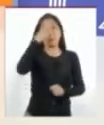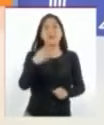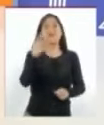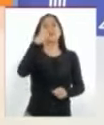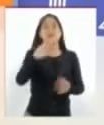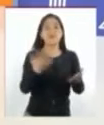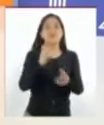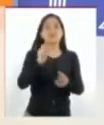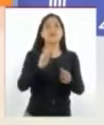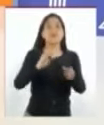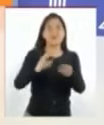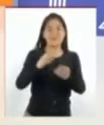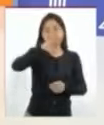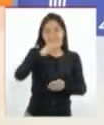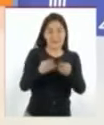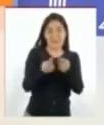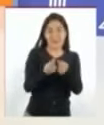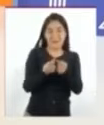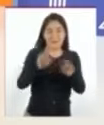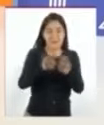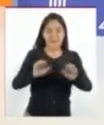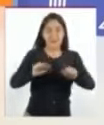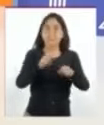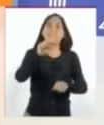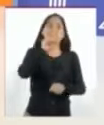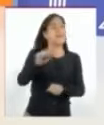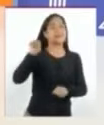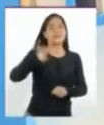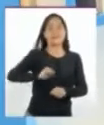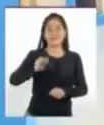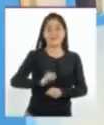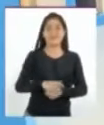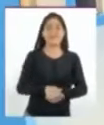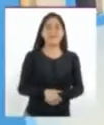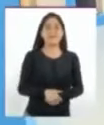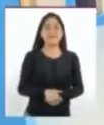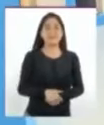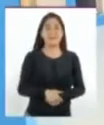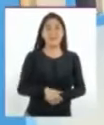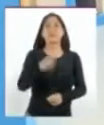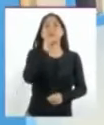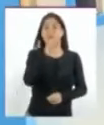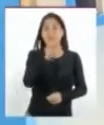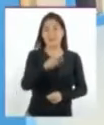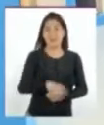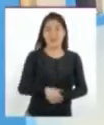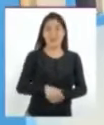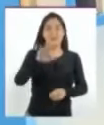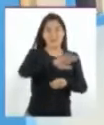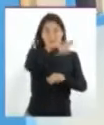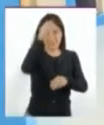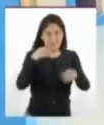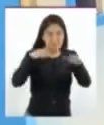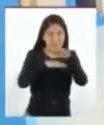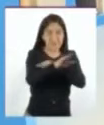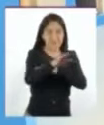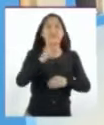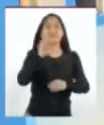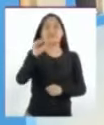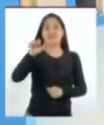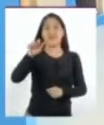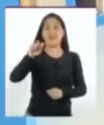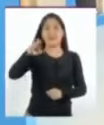moler granos de maíz, que son de la misma época. Por cierto, la cueva de Santa Marta es